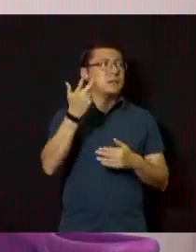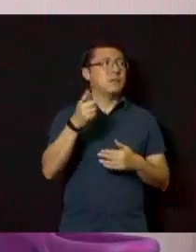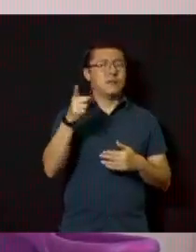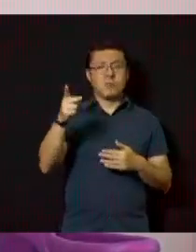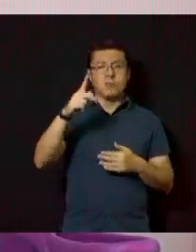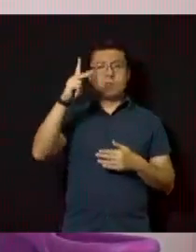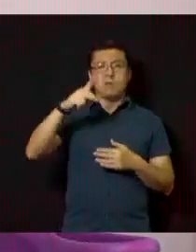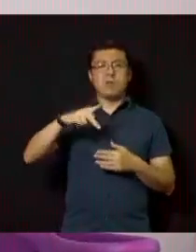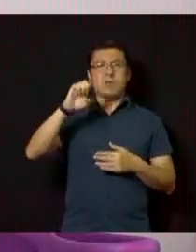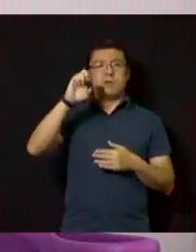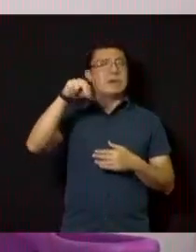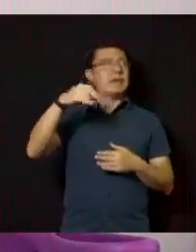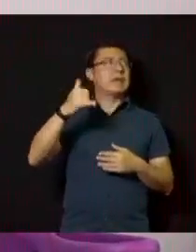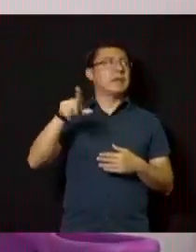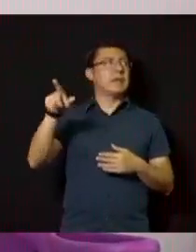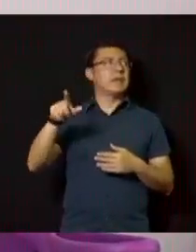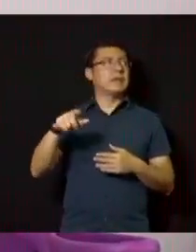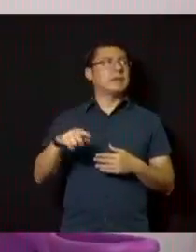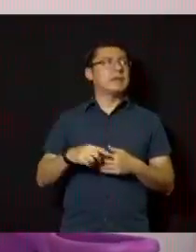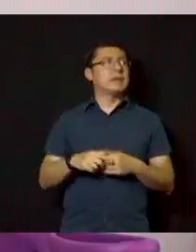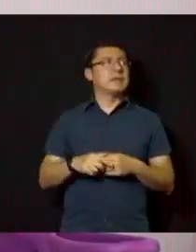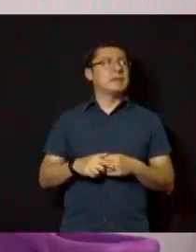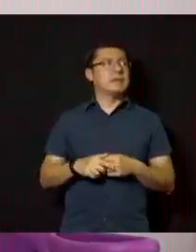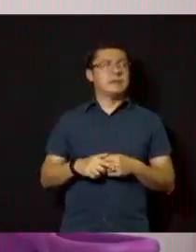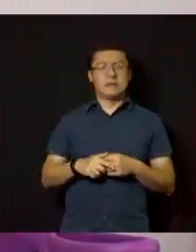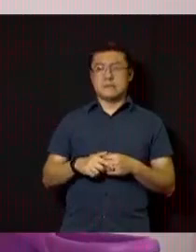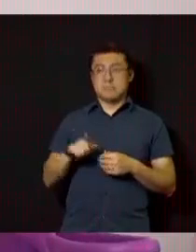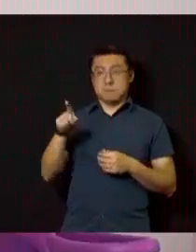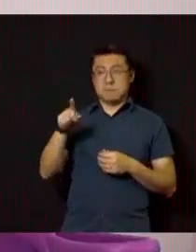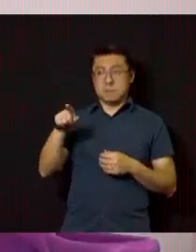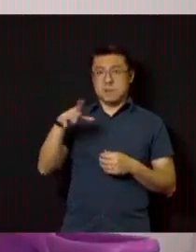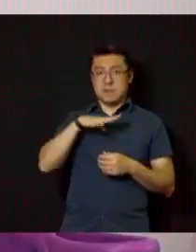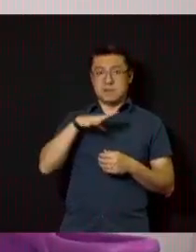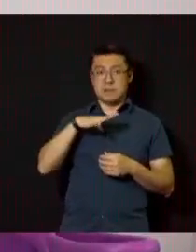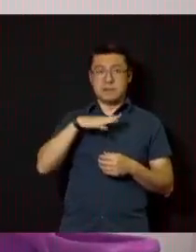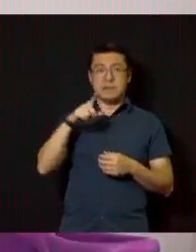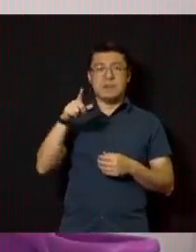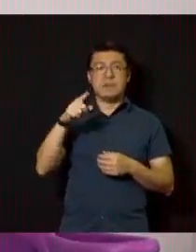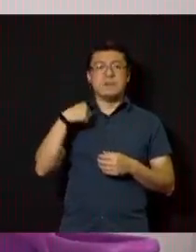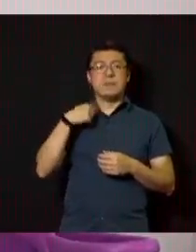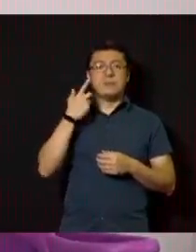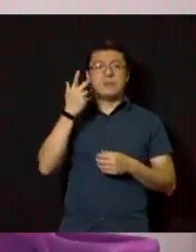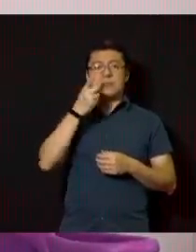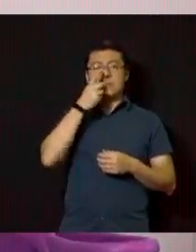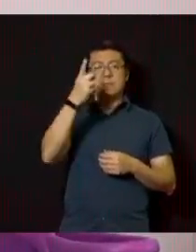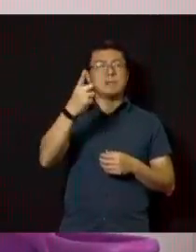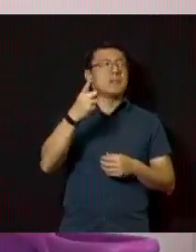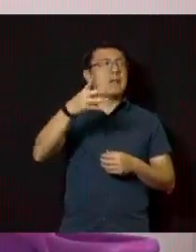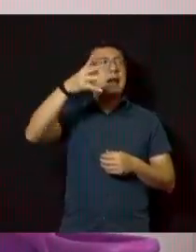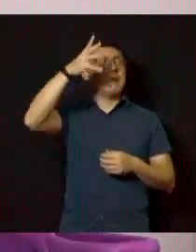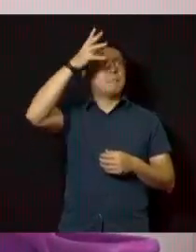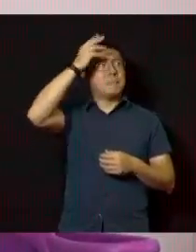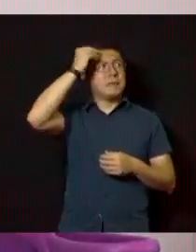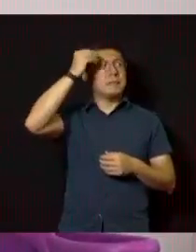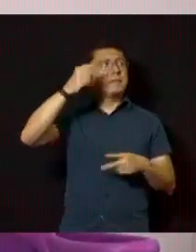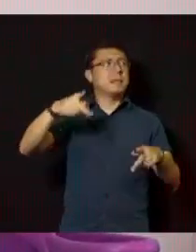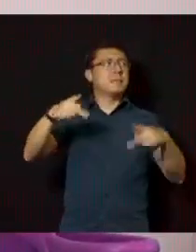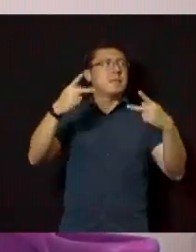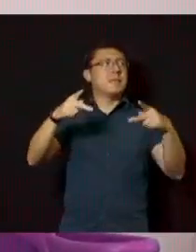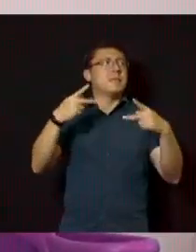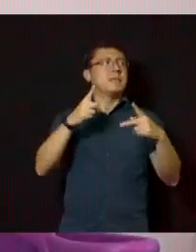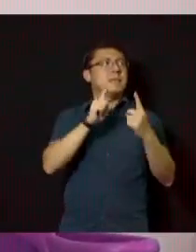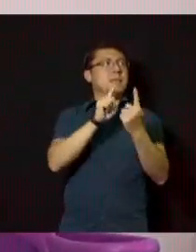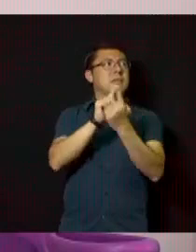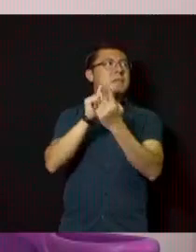conmigo, decirles que para esta parte de poder aprender a las ventas, del cómo a cómo, del día a día, de